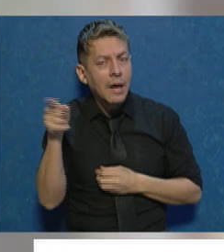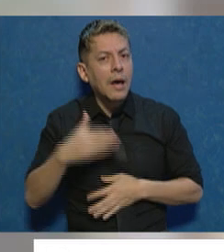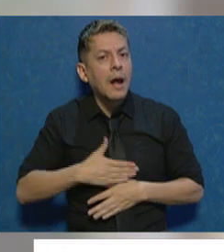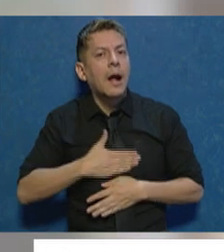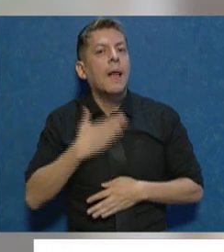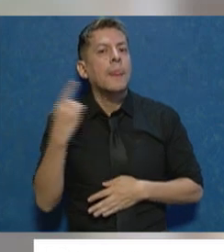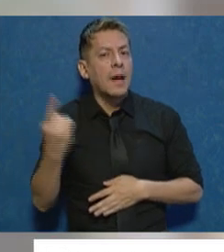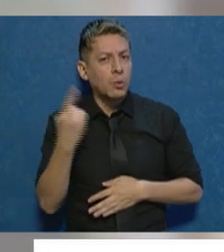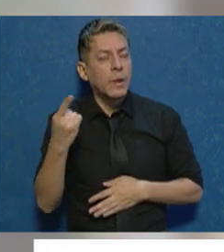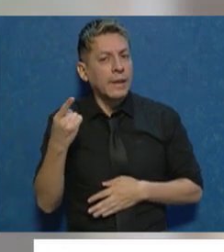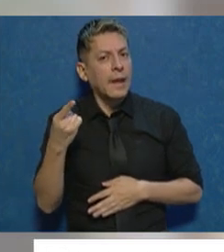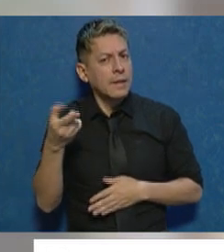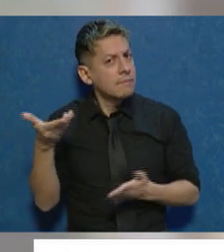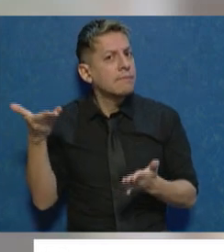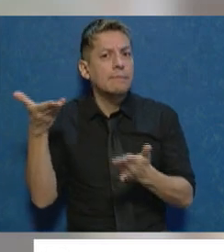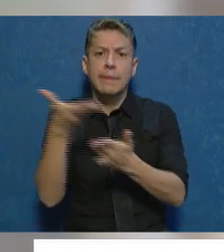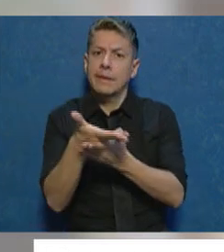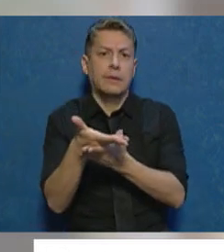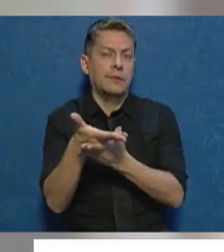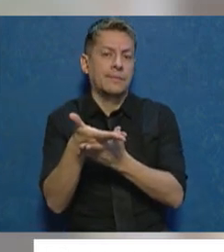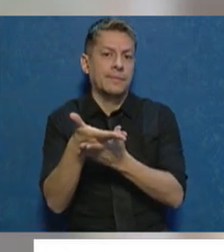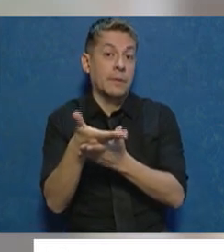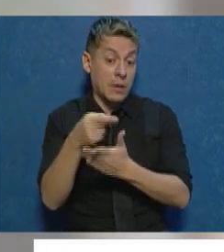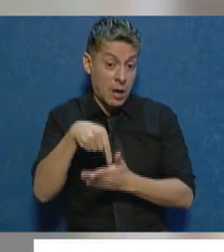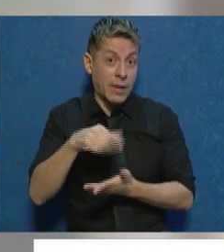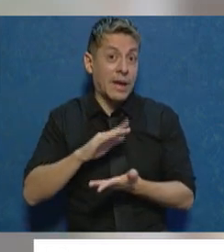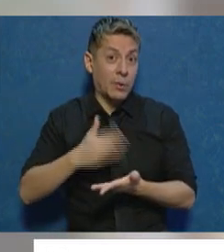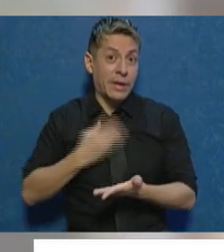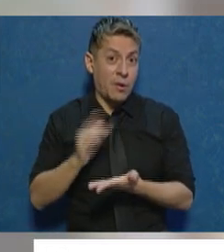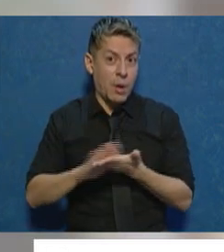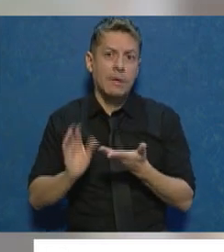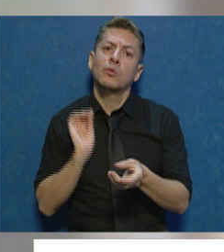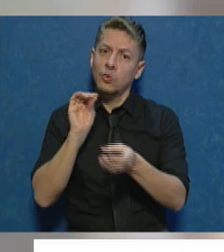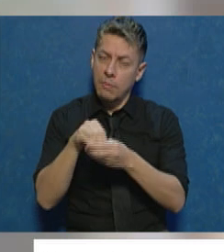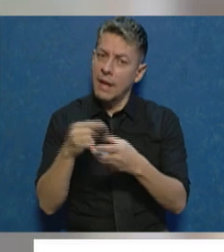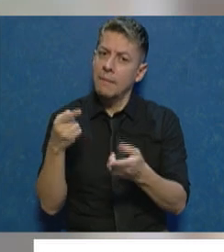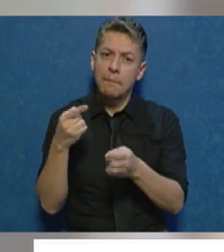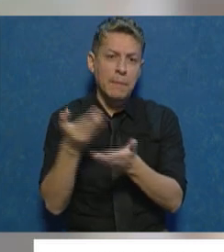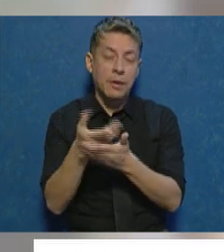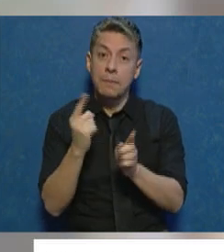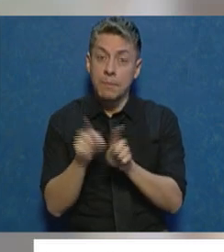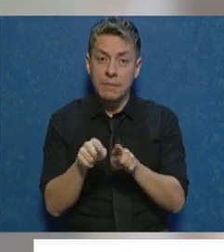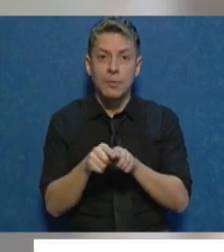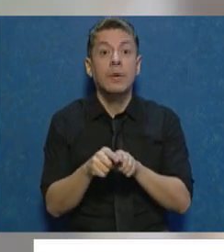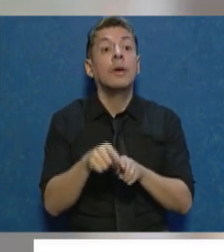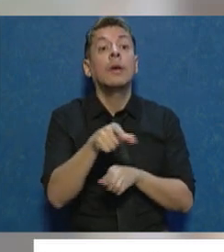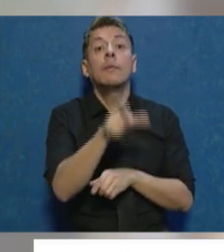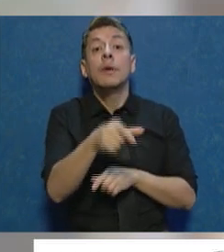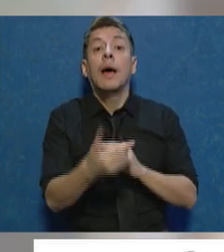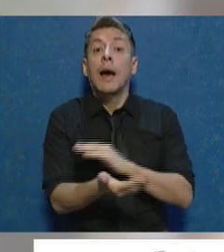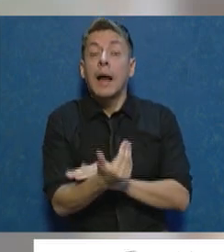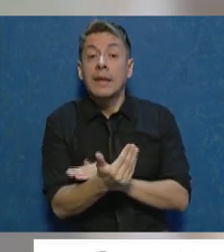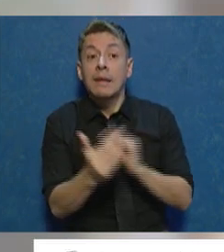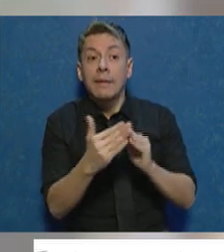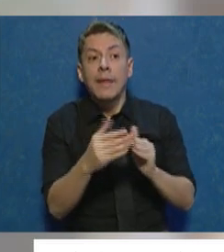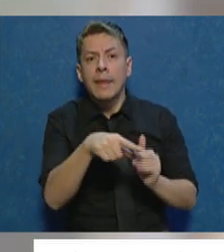autoridades anteriores y que se suman las actuales. Todo aquel que alquile una vivienda deberá declarar el alquiler ante la